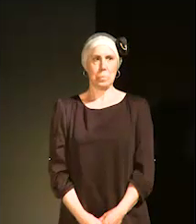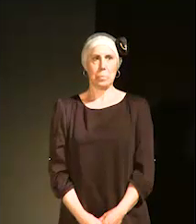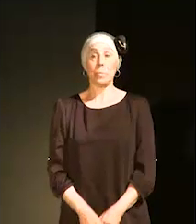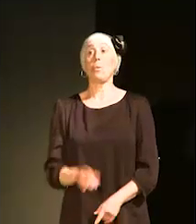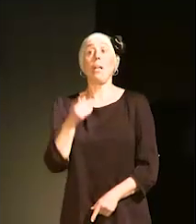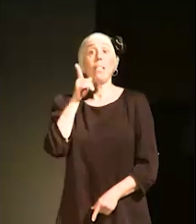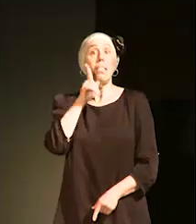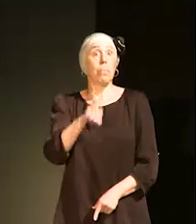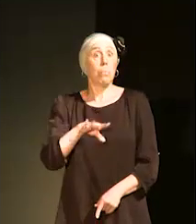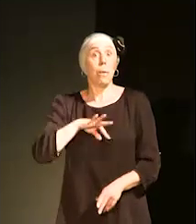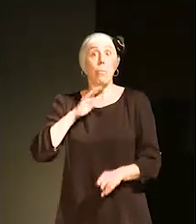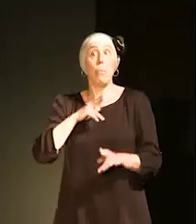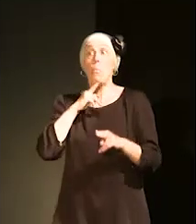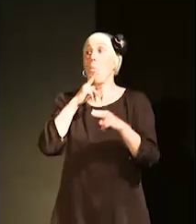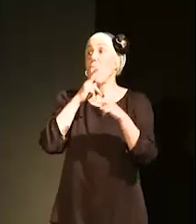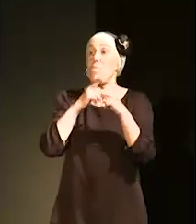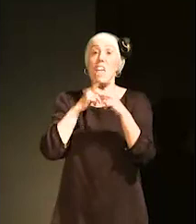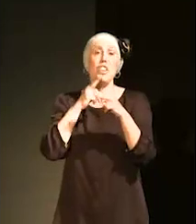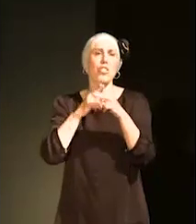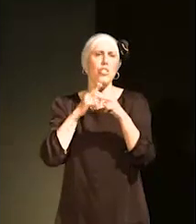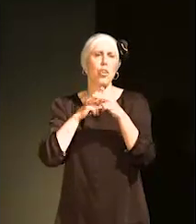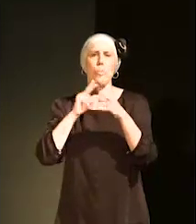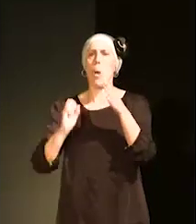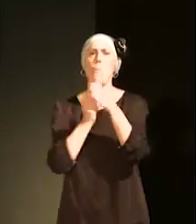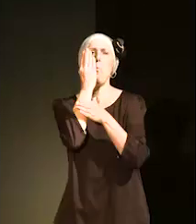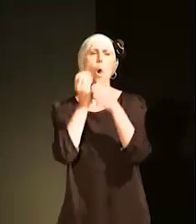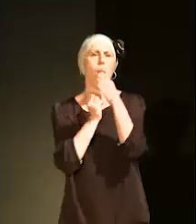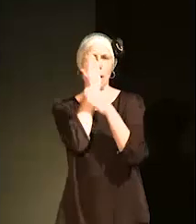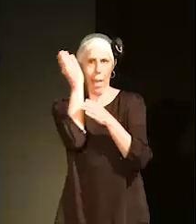o bien volcán que echa fuego